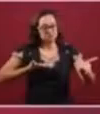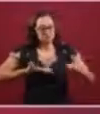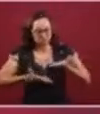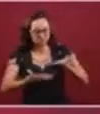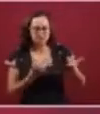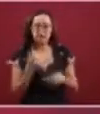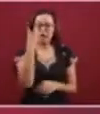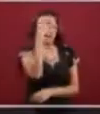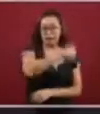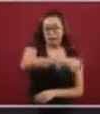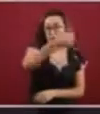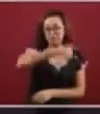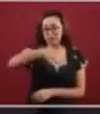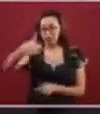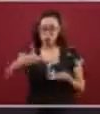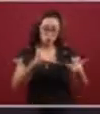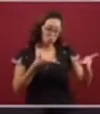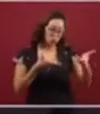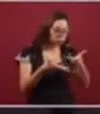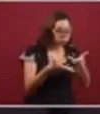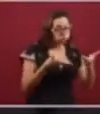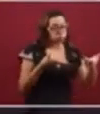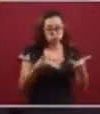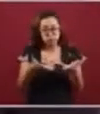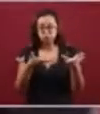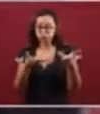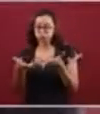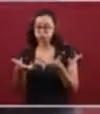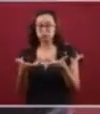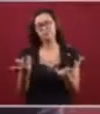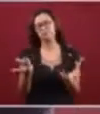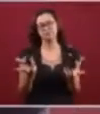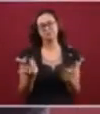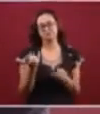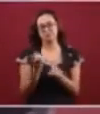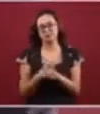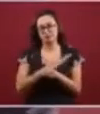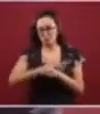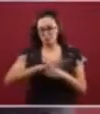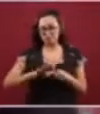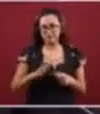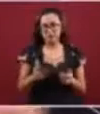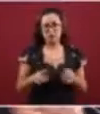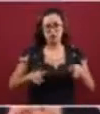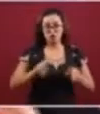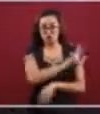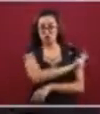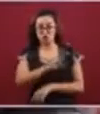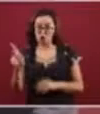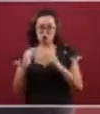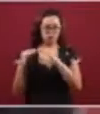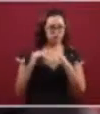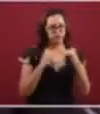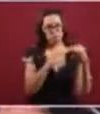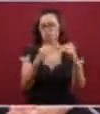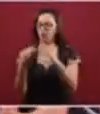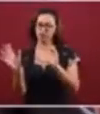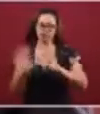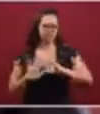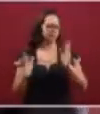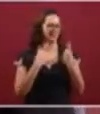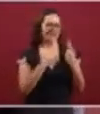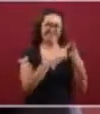negociaciones en cada caso. No podemos considerar y no podemos tratar igual a todos, porque, como les decía, había una